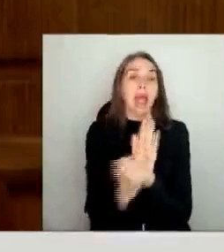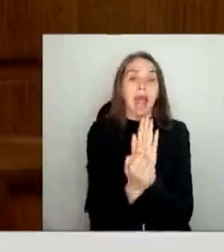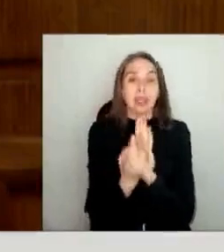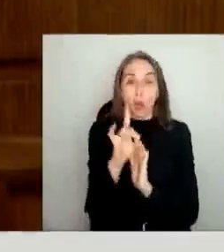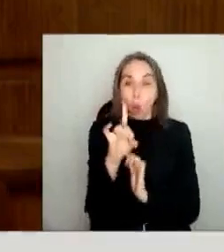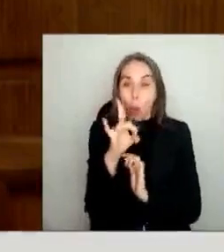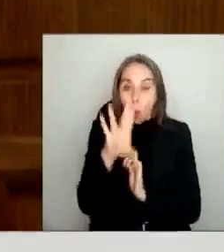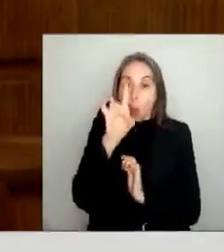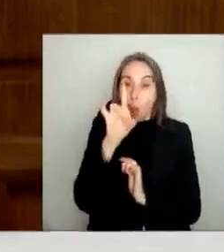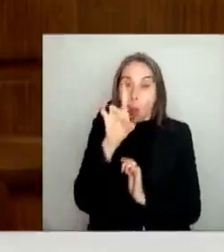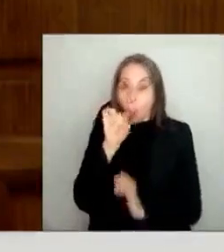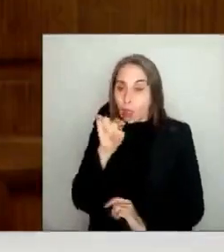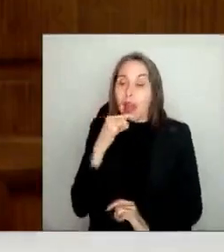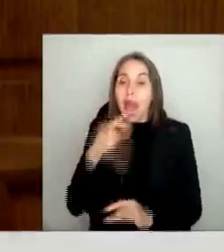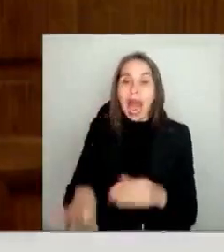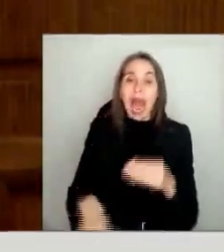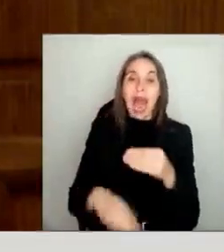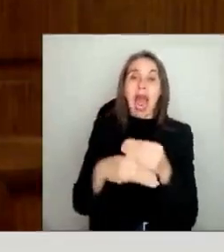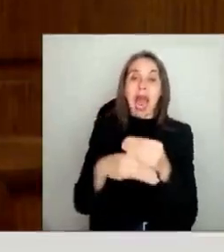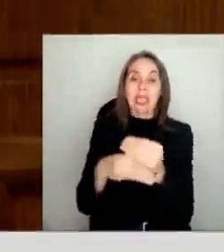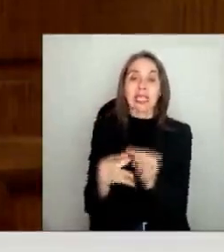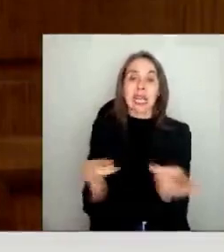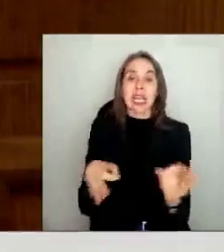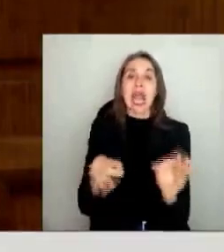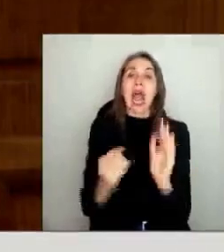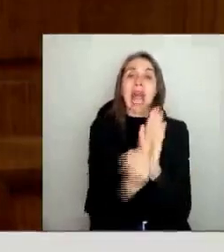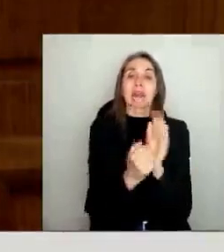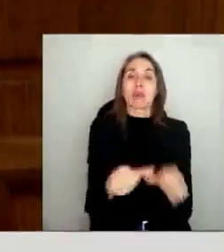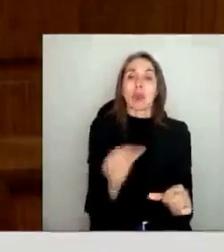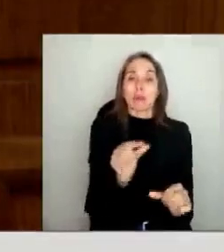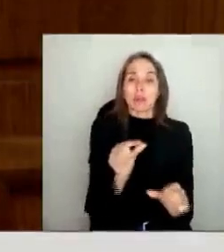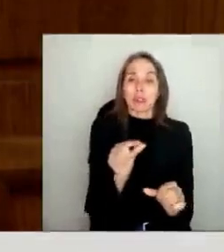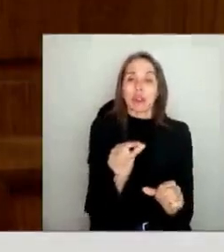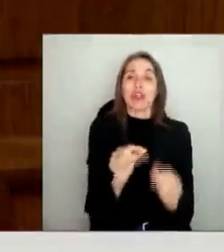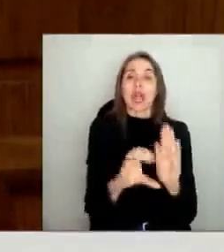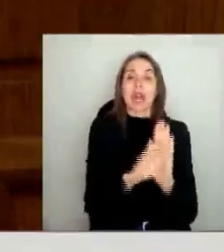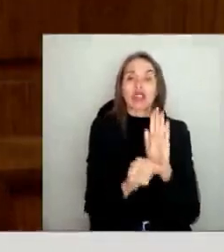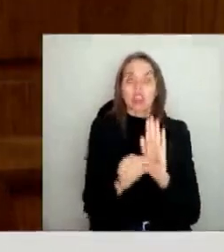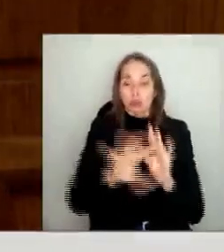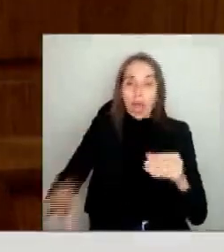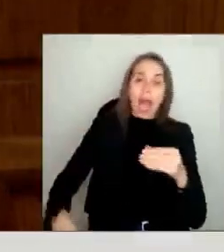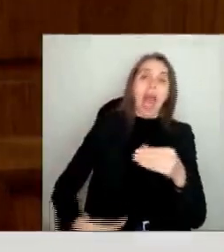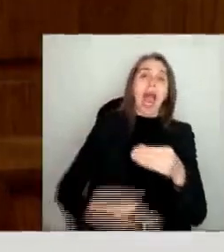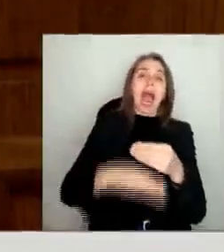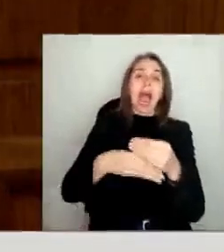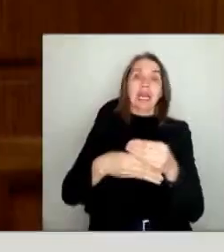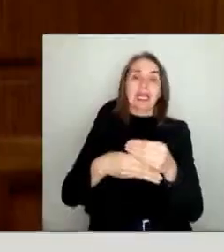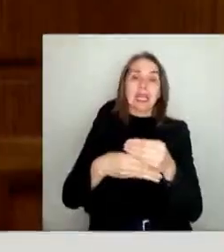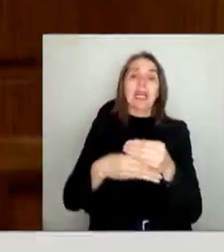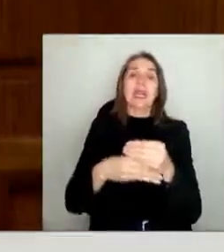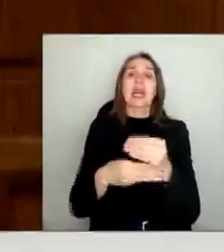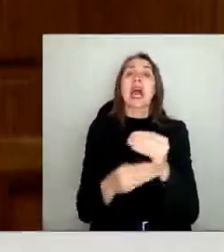dice agréguese la siguiente disposición transitoria a la cons se está agregando una una disposición no se está